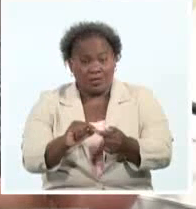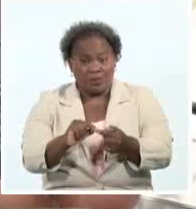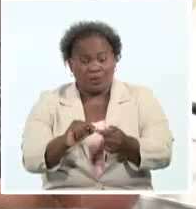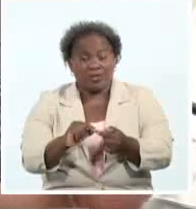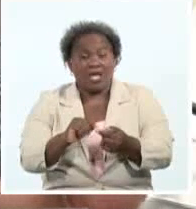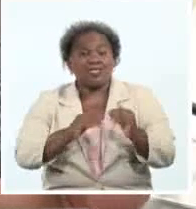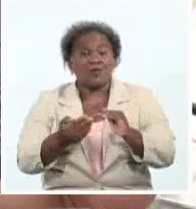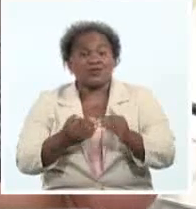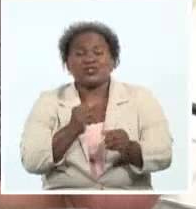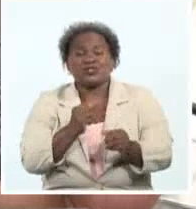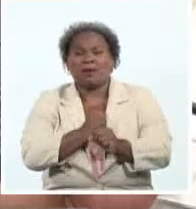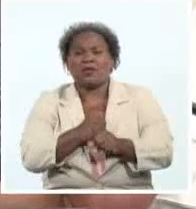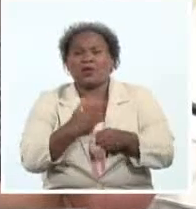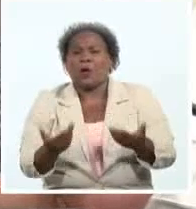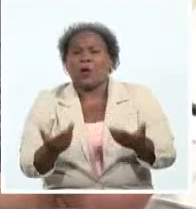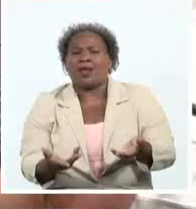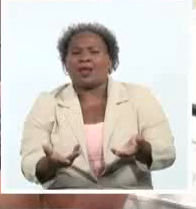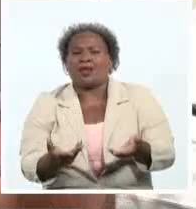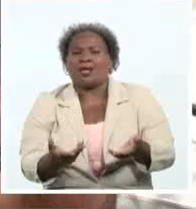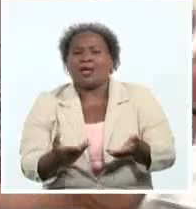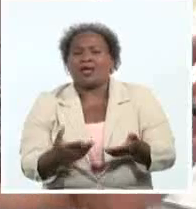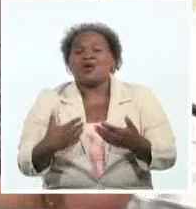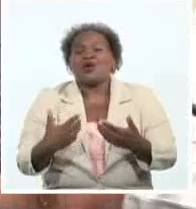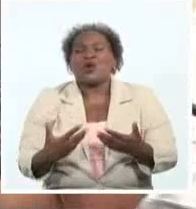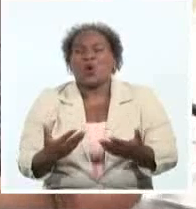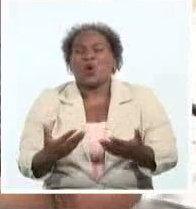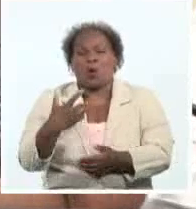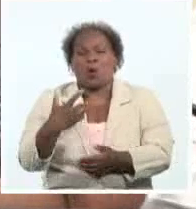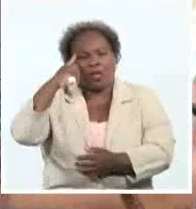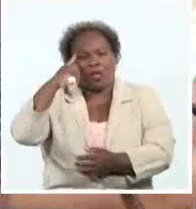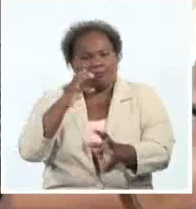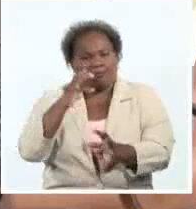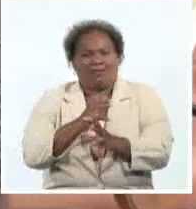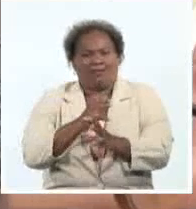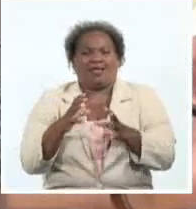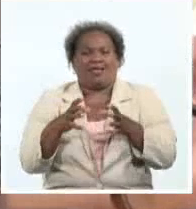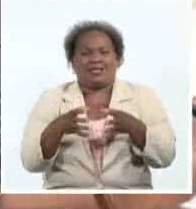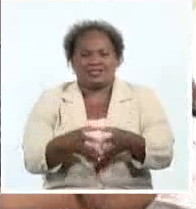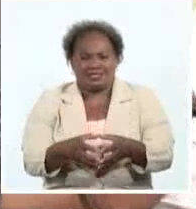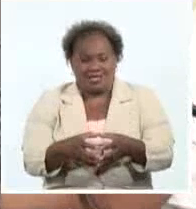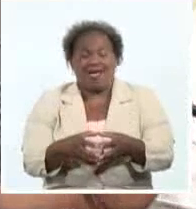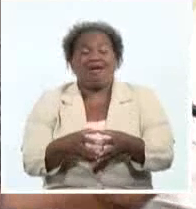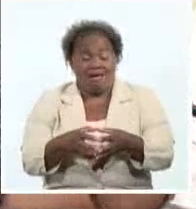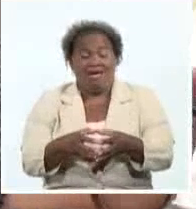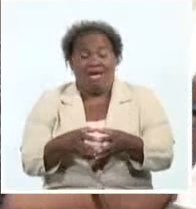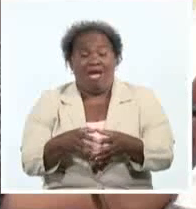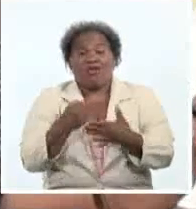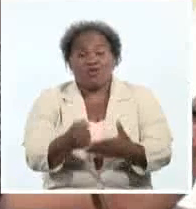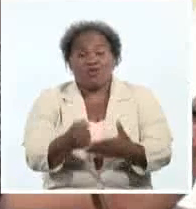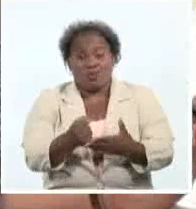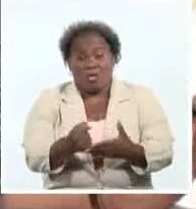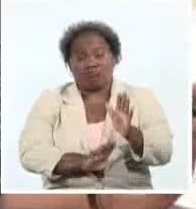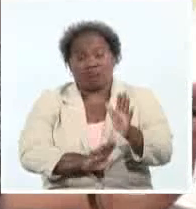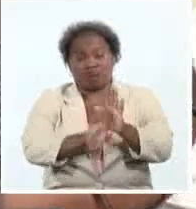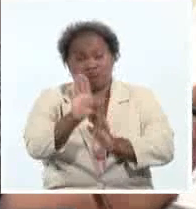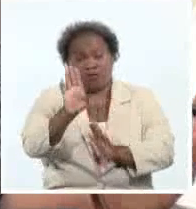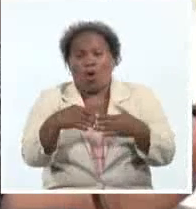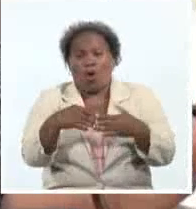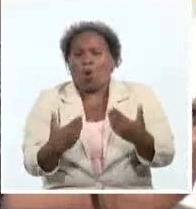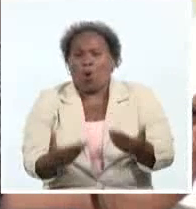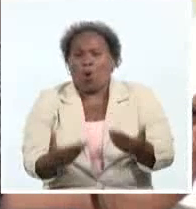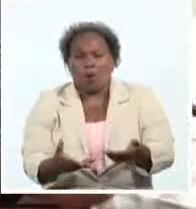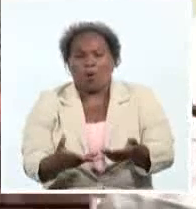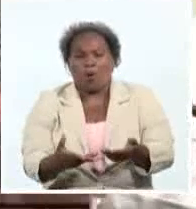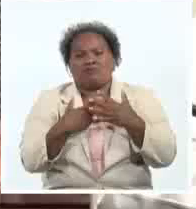los trabajadores es cómo nosotros, con la inteligencia colectiva, encontramos cómo vamos a encontrar